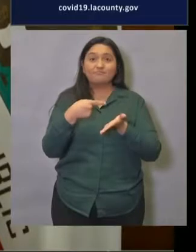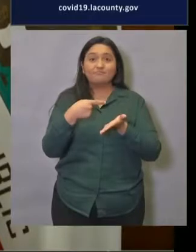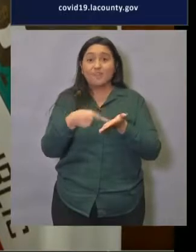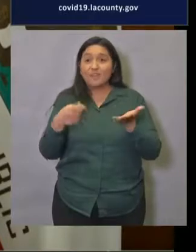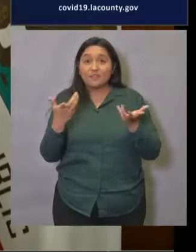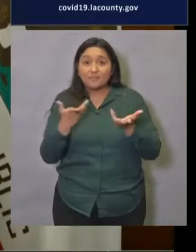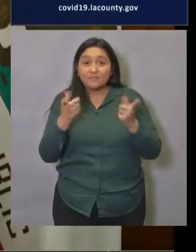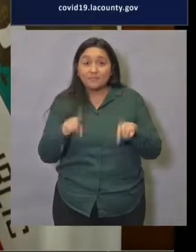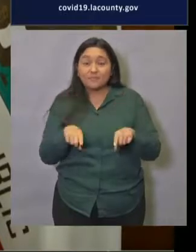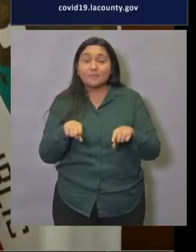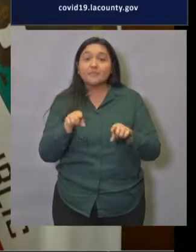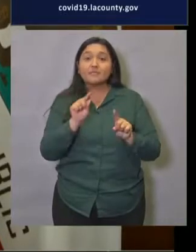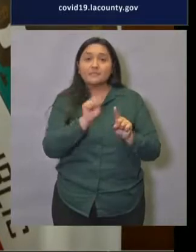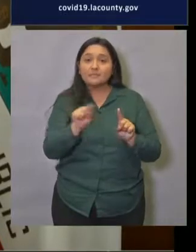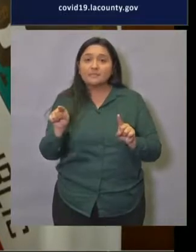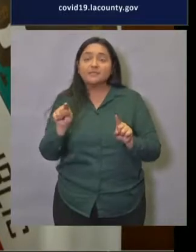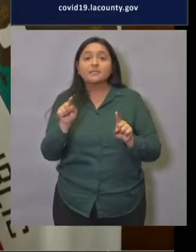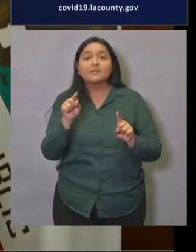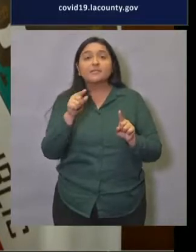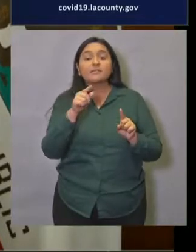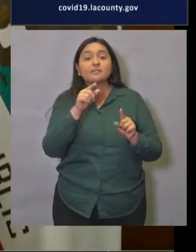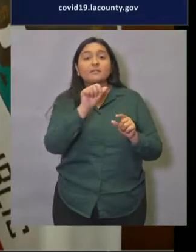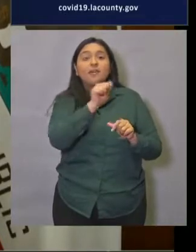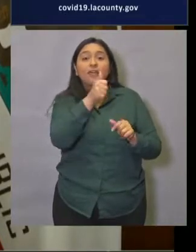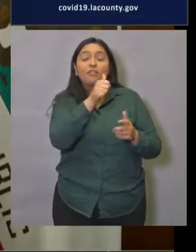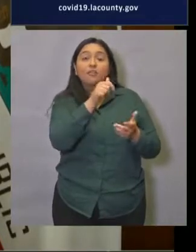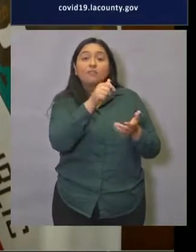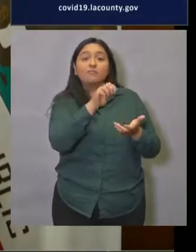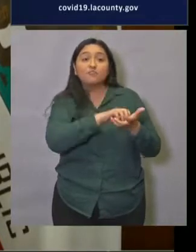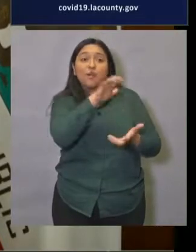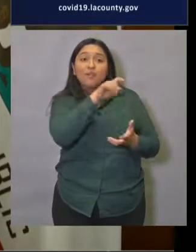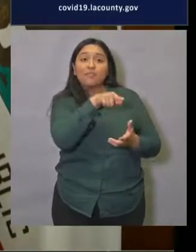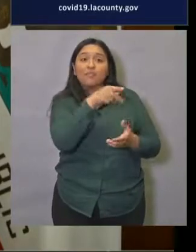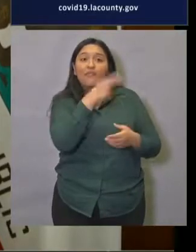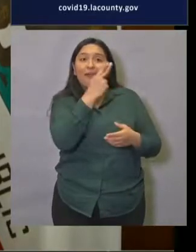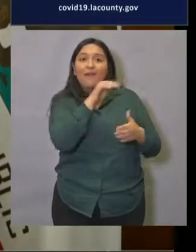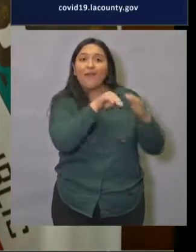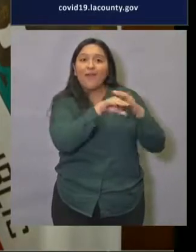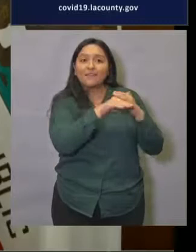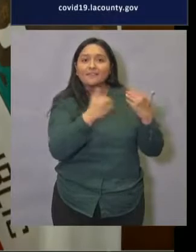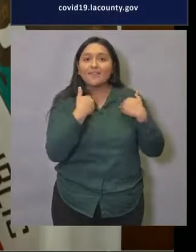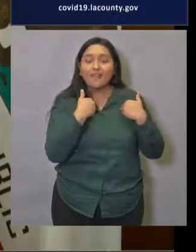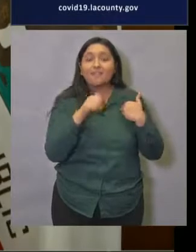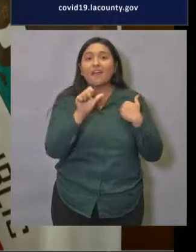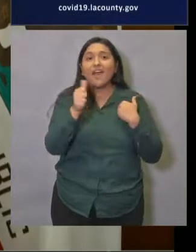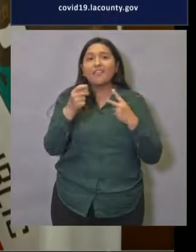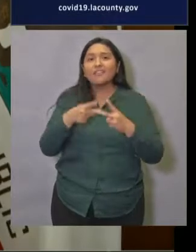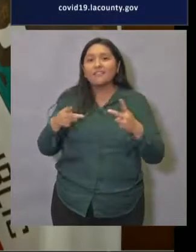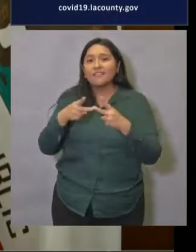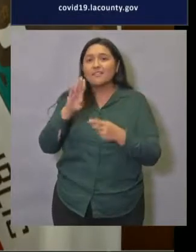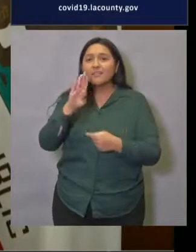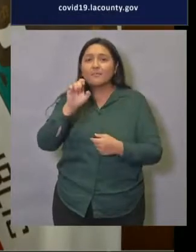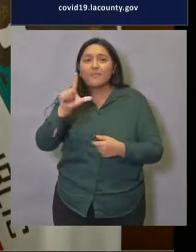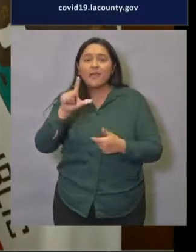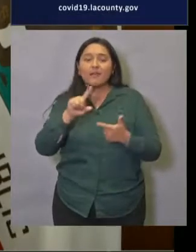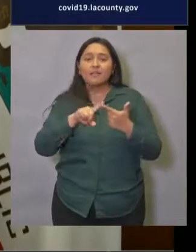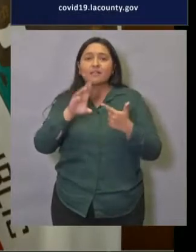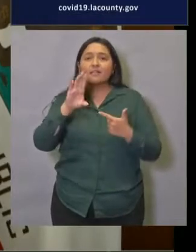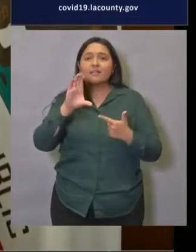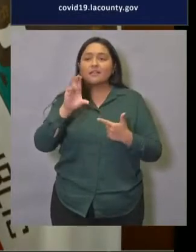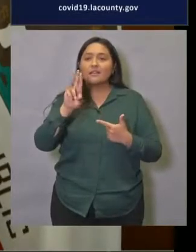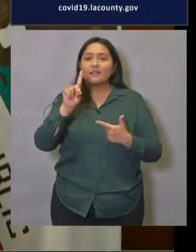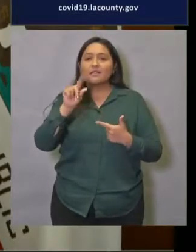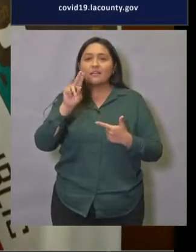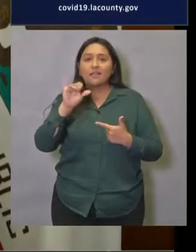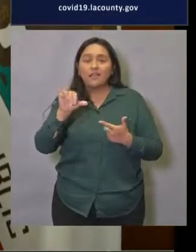más acceso. Por ejemplo, en áreas de Cudahy, Bell Gardens, Huntington Park, el este de Los Ángeles, tienen unas de